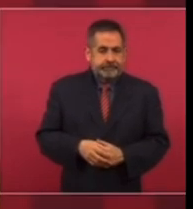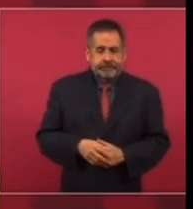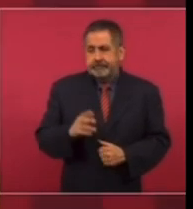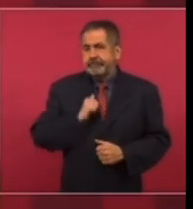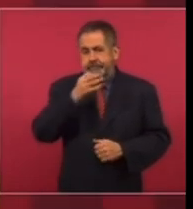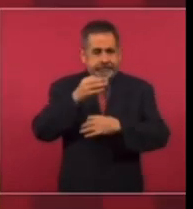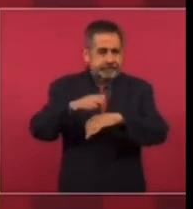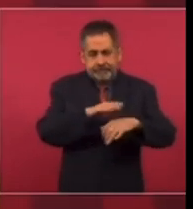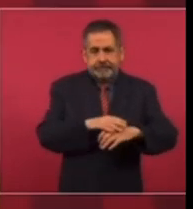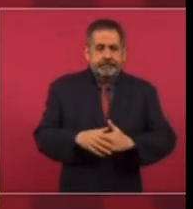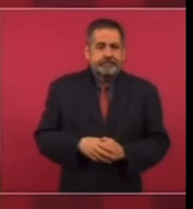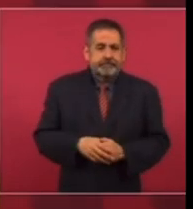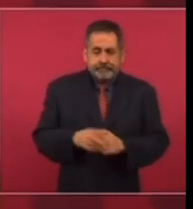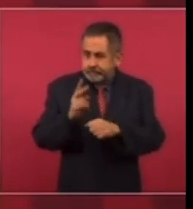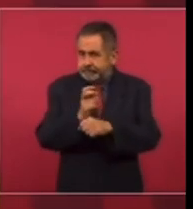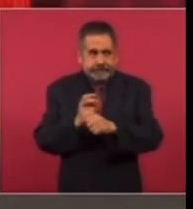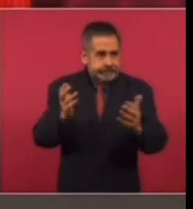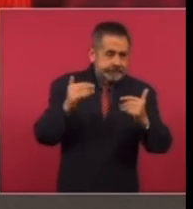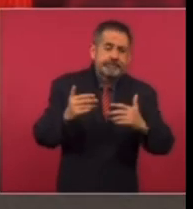aprovecho no para invitarlos